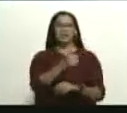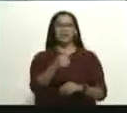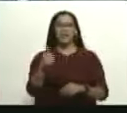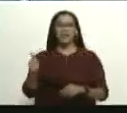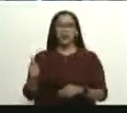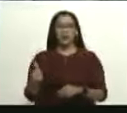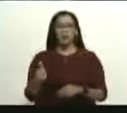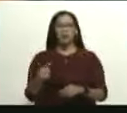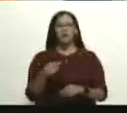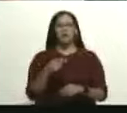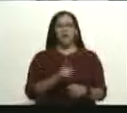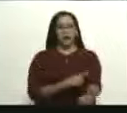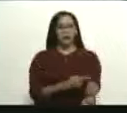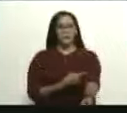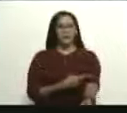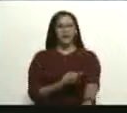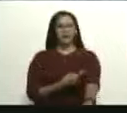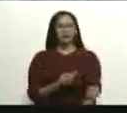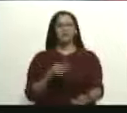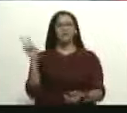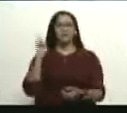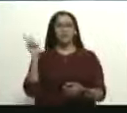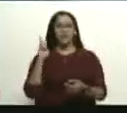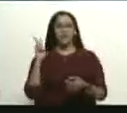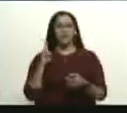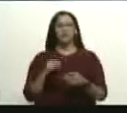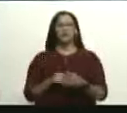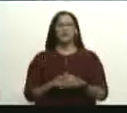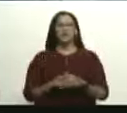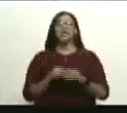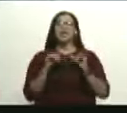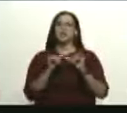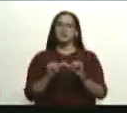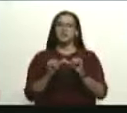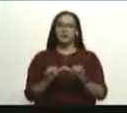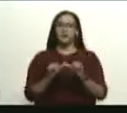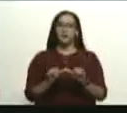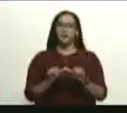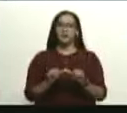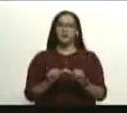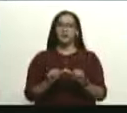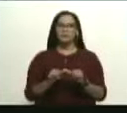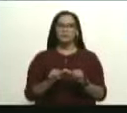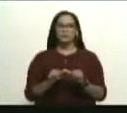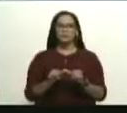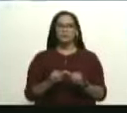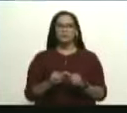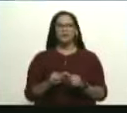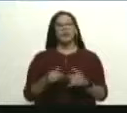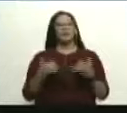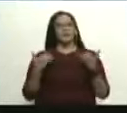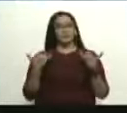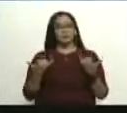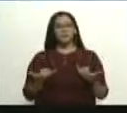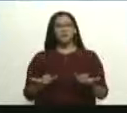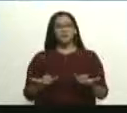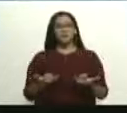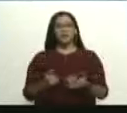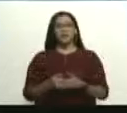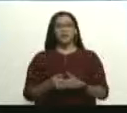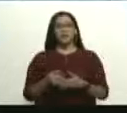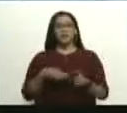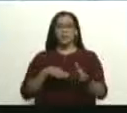de nuestros hermanos y hermanas venezolanos y asimismo brindarle, una vez que